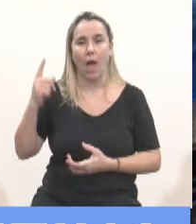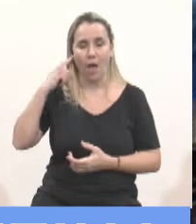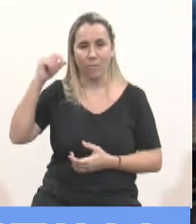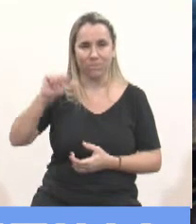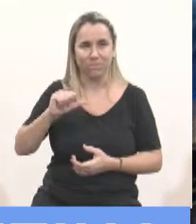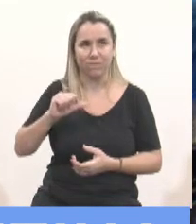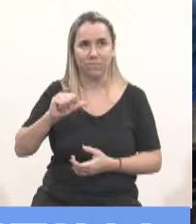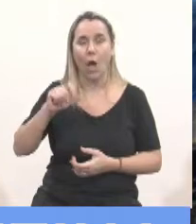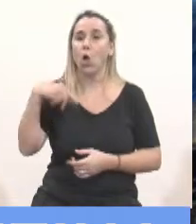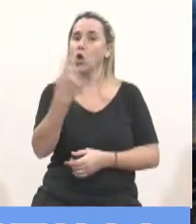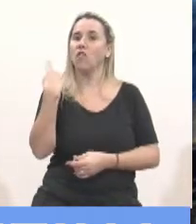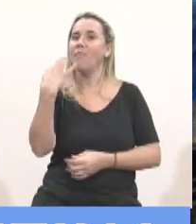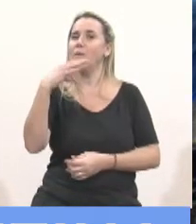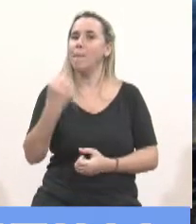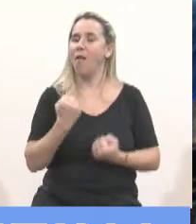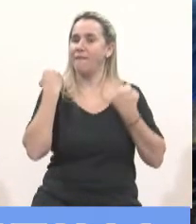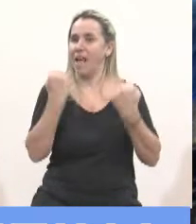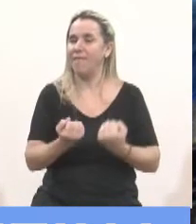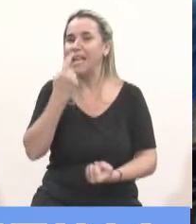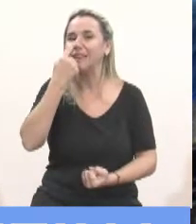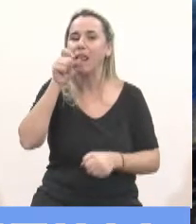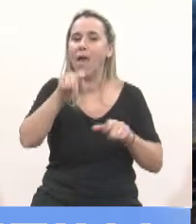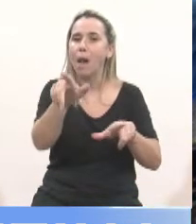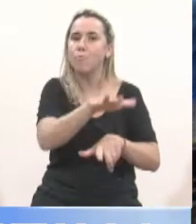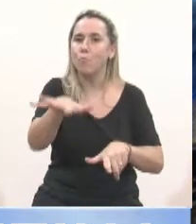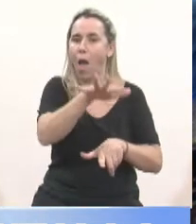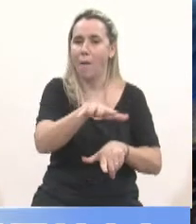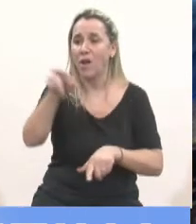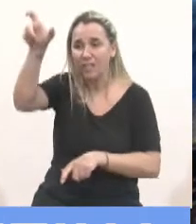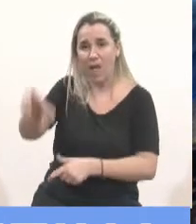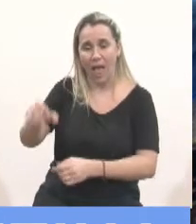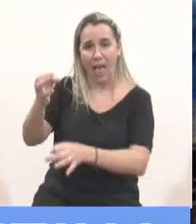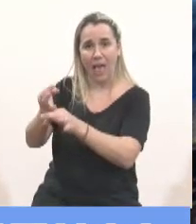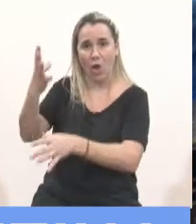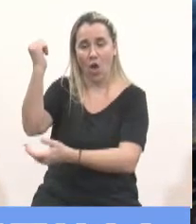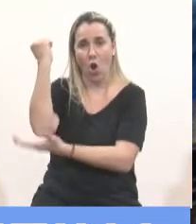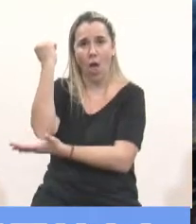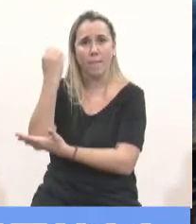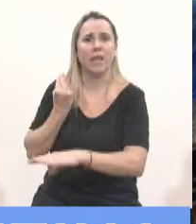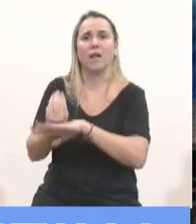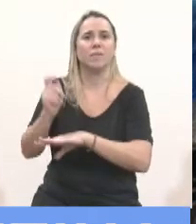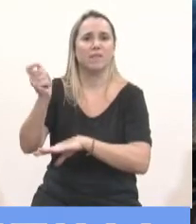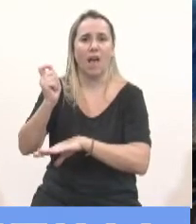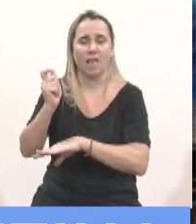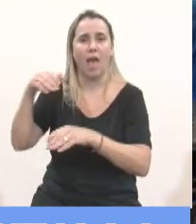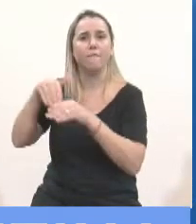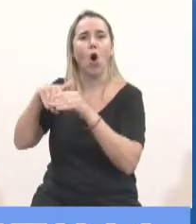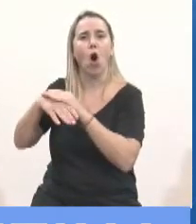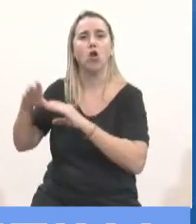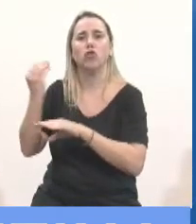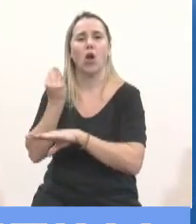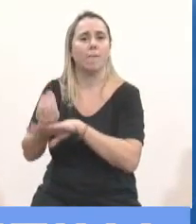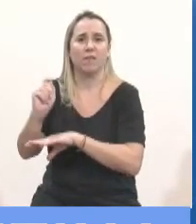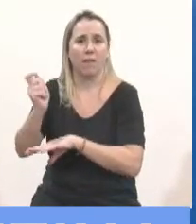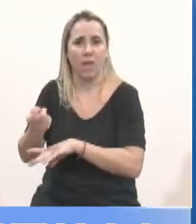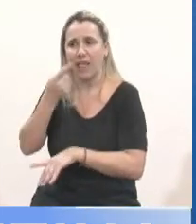Nosotros tenemos que defender un solo interés, el interés del pueblo. ¿Y estos economistas a quién representan? ¿A qué fondo representan?